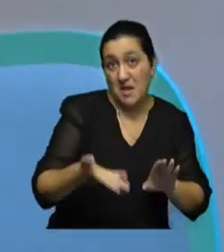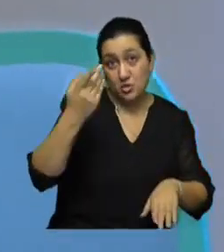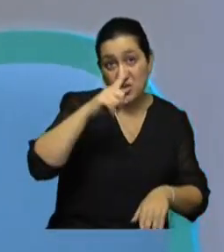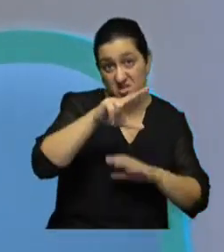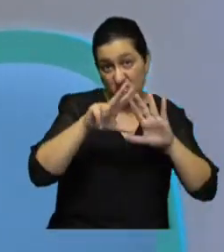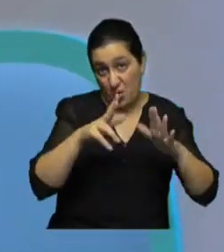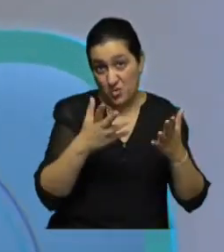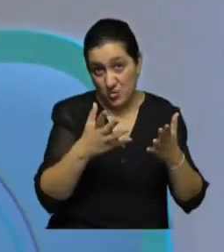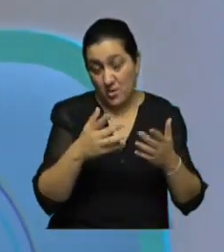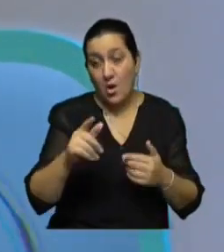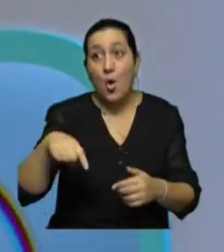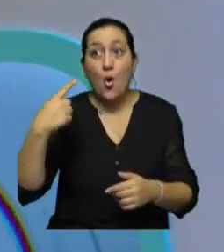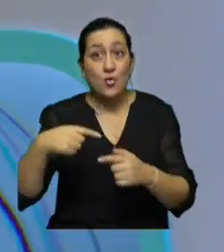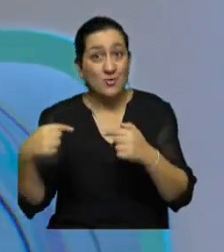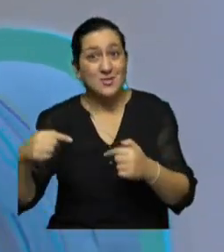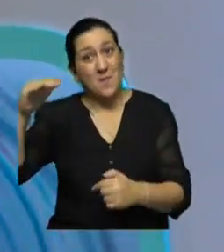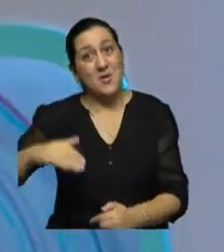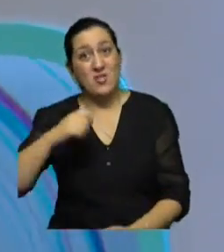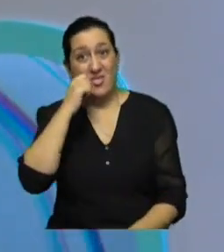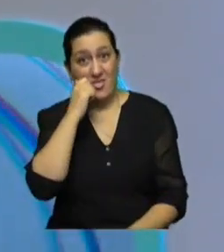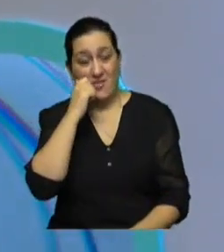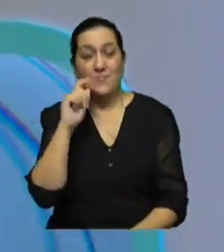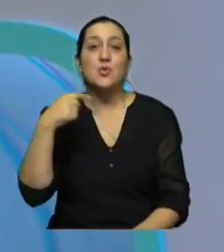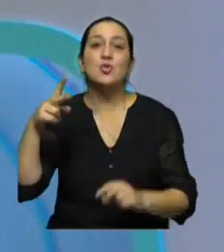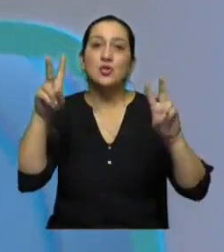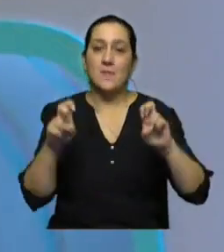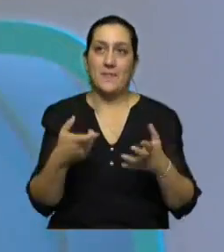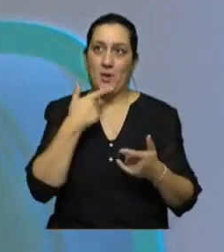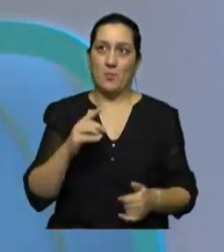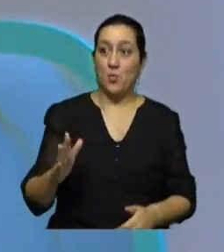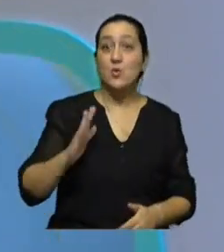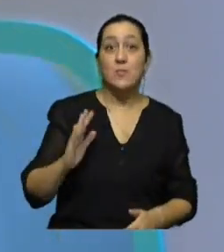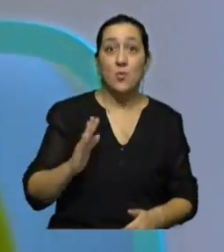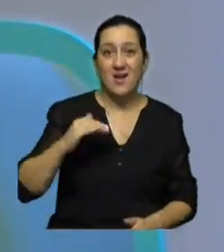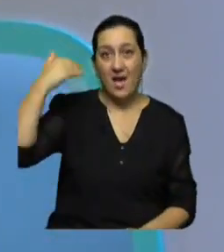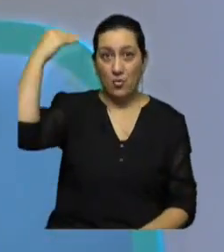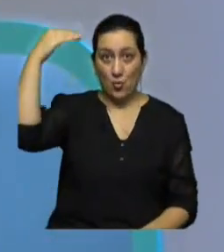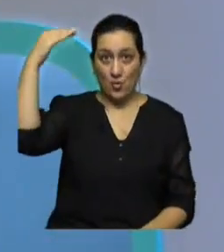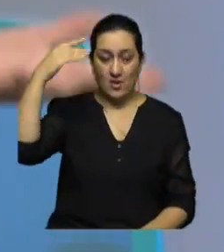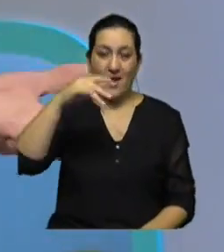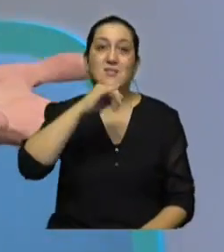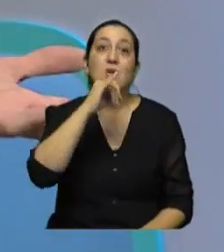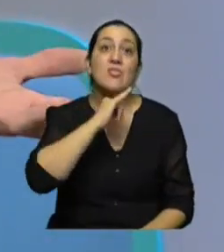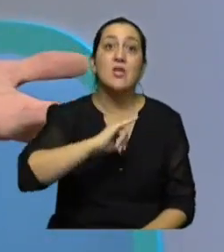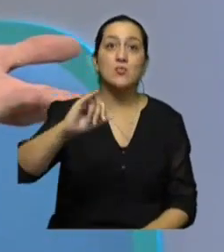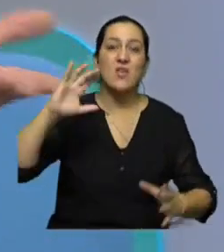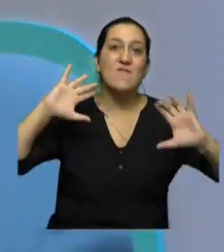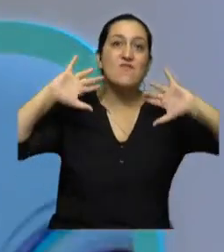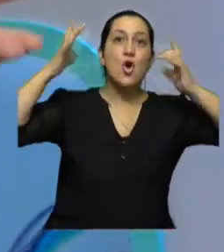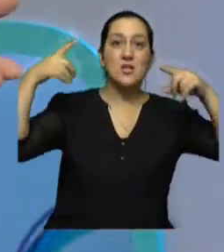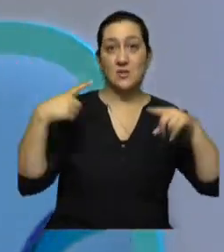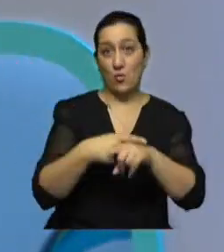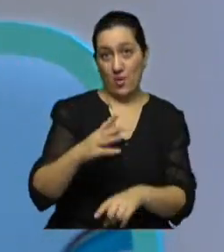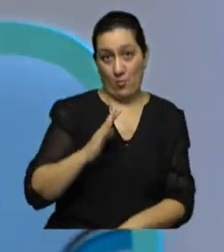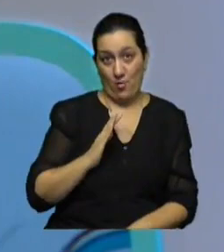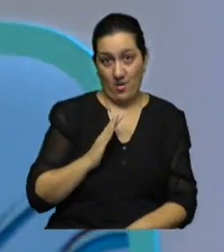llama la atención porque tiene que ver con la justicia. Cuando una mujer adulta presenta una denuncia de violencia doméstica, por